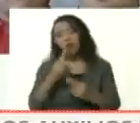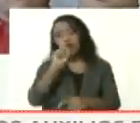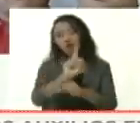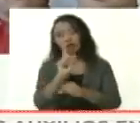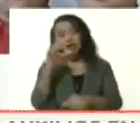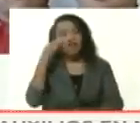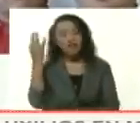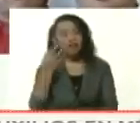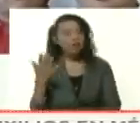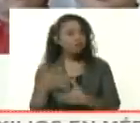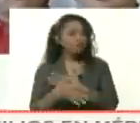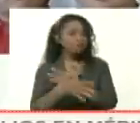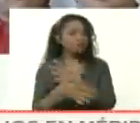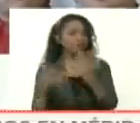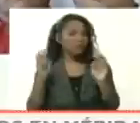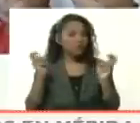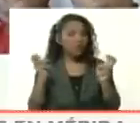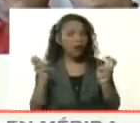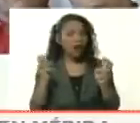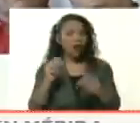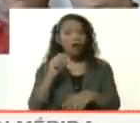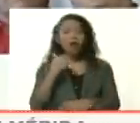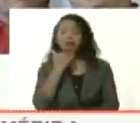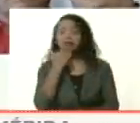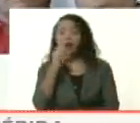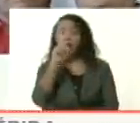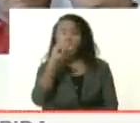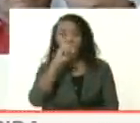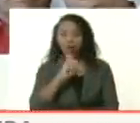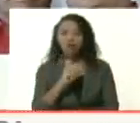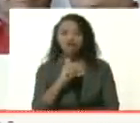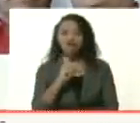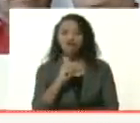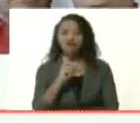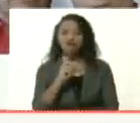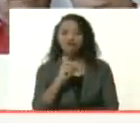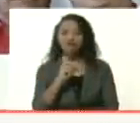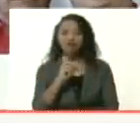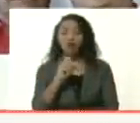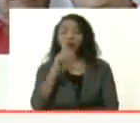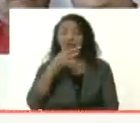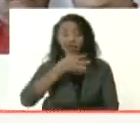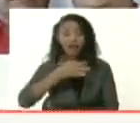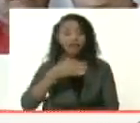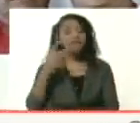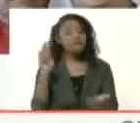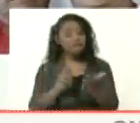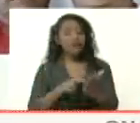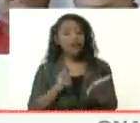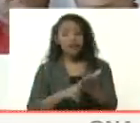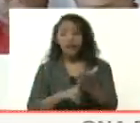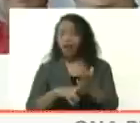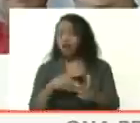en casi un año. Y es una verdad que no se le puede ni siquiera